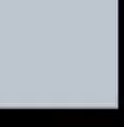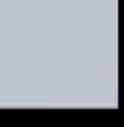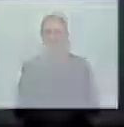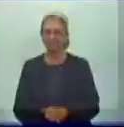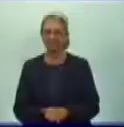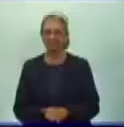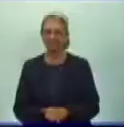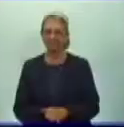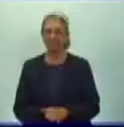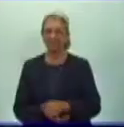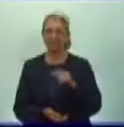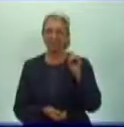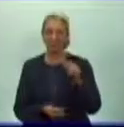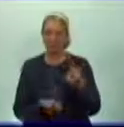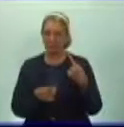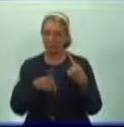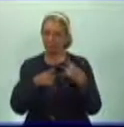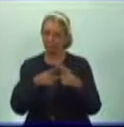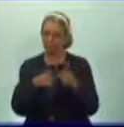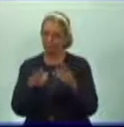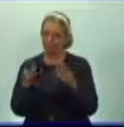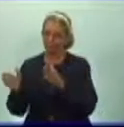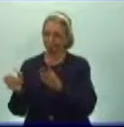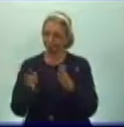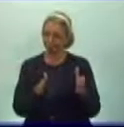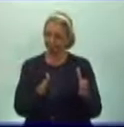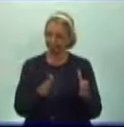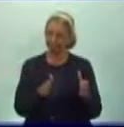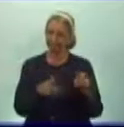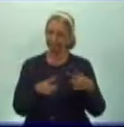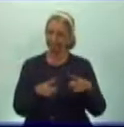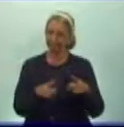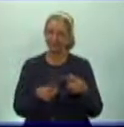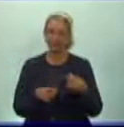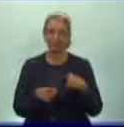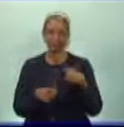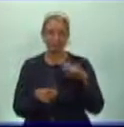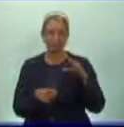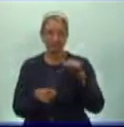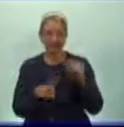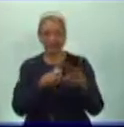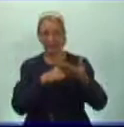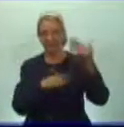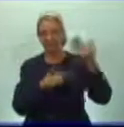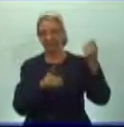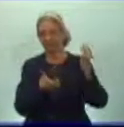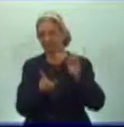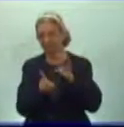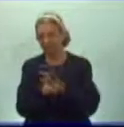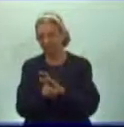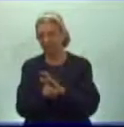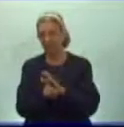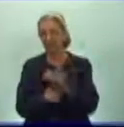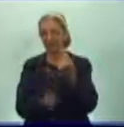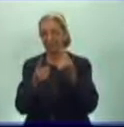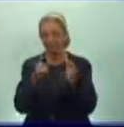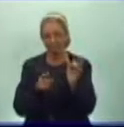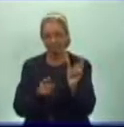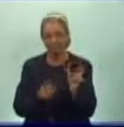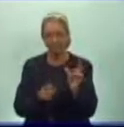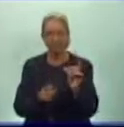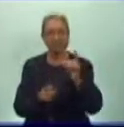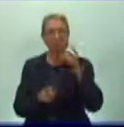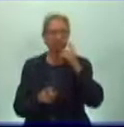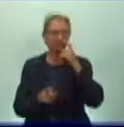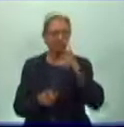vamos a realizar ahora otra actividad. Nosotros al inicio les dije que íbamos a trabajar con las palabras terminadas en D. Vamos